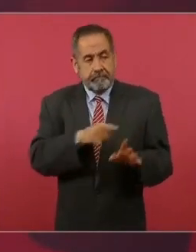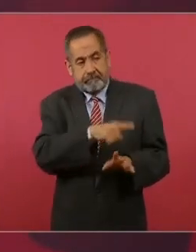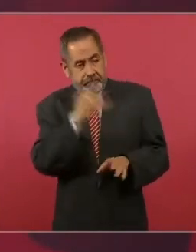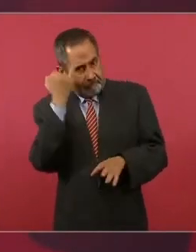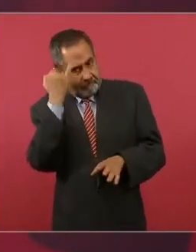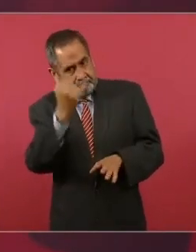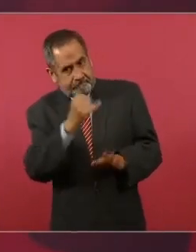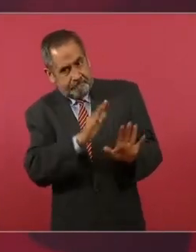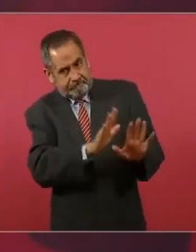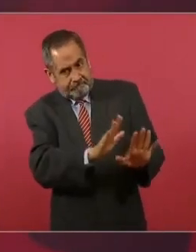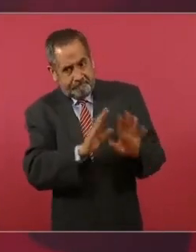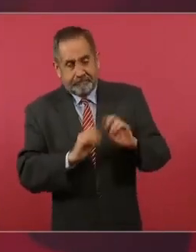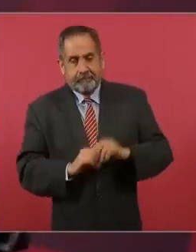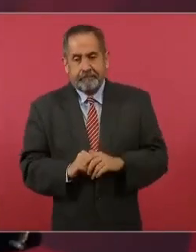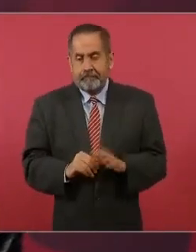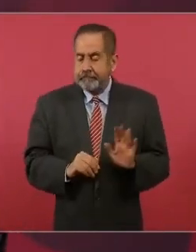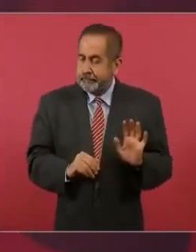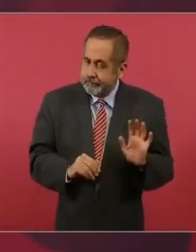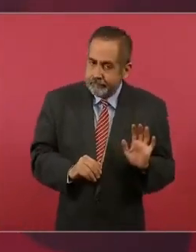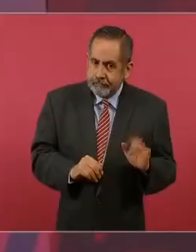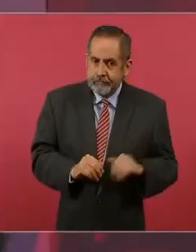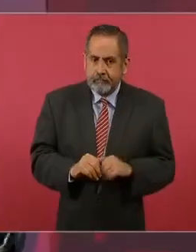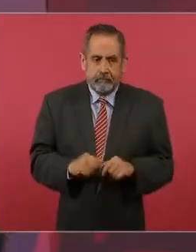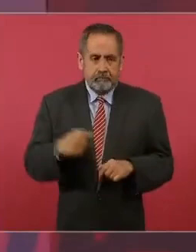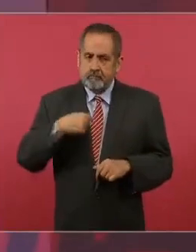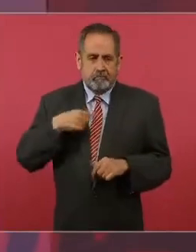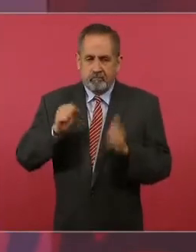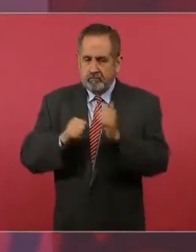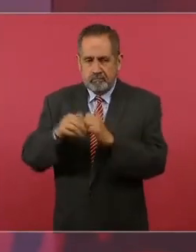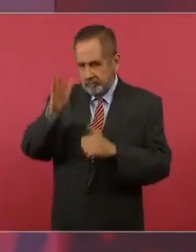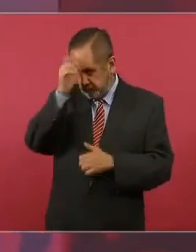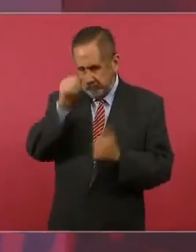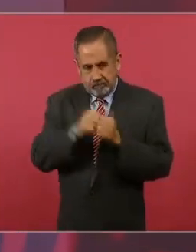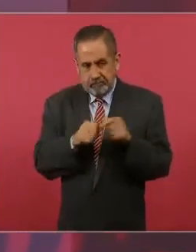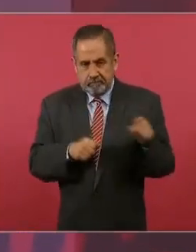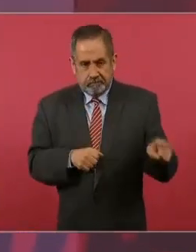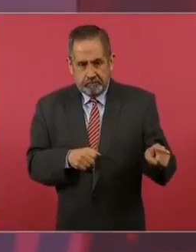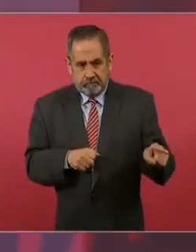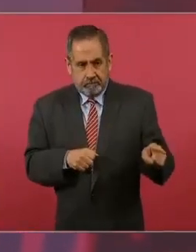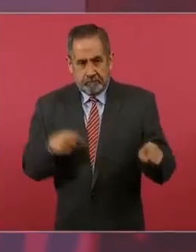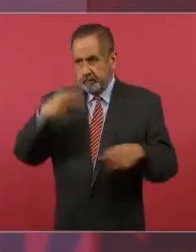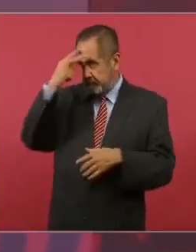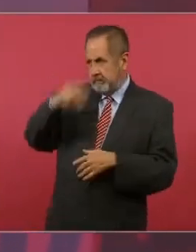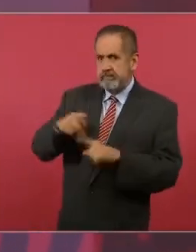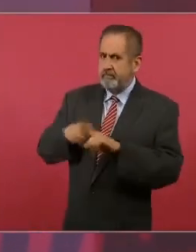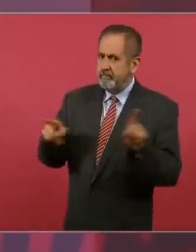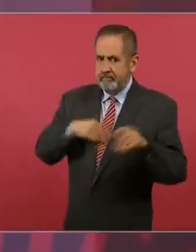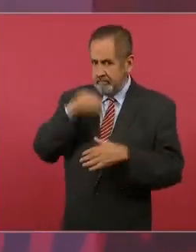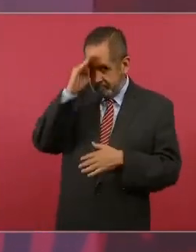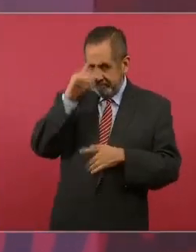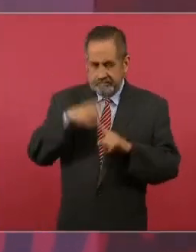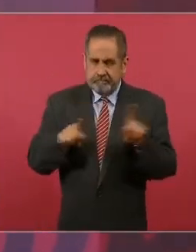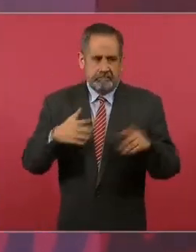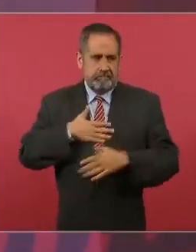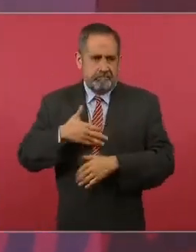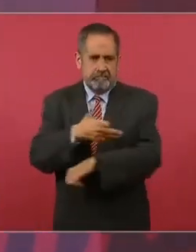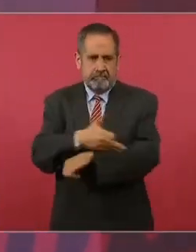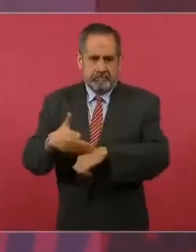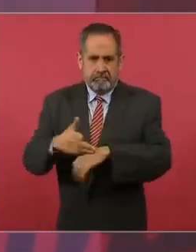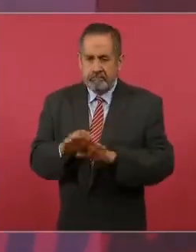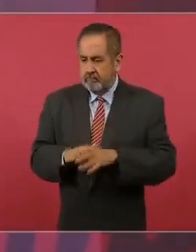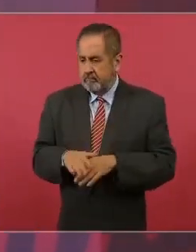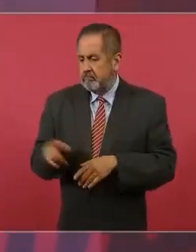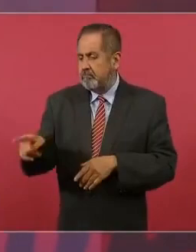concepción que no la compartimos muchos, sobre todo en México, en nuestras familias. Aquí